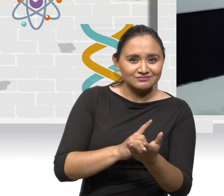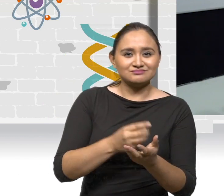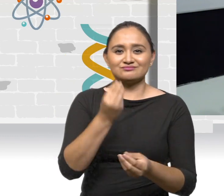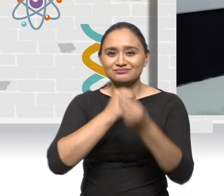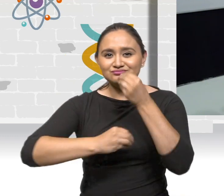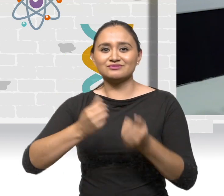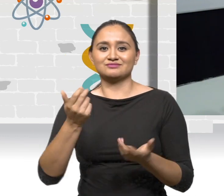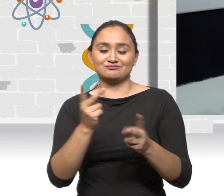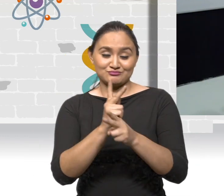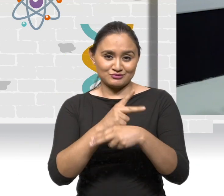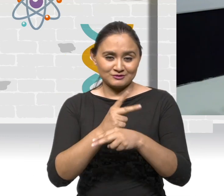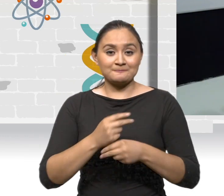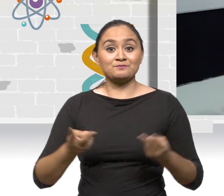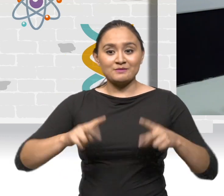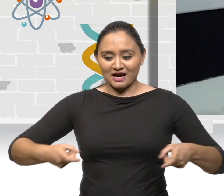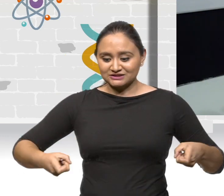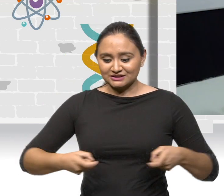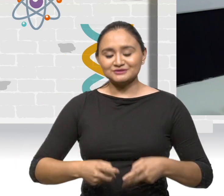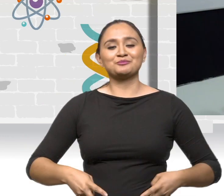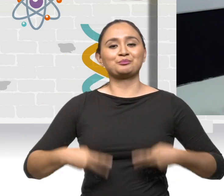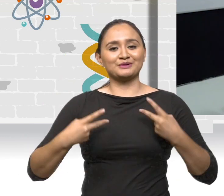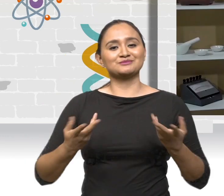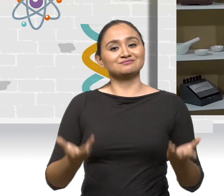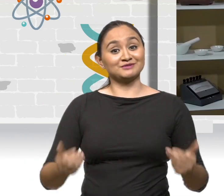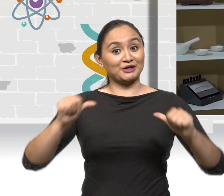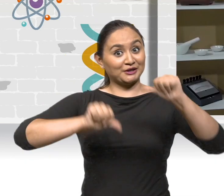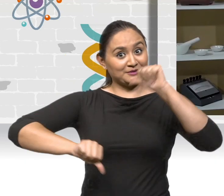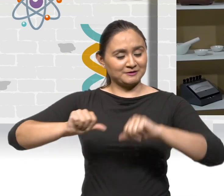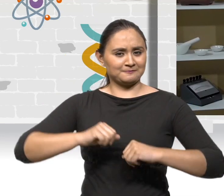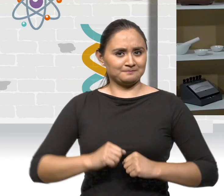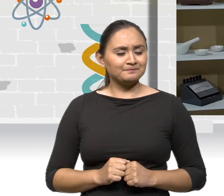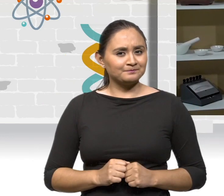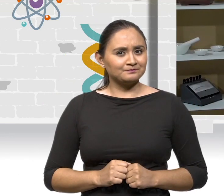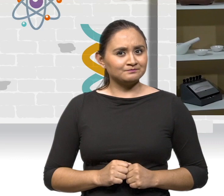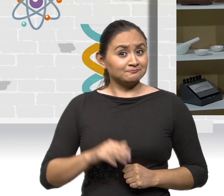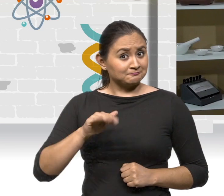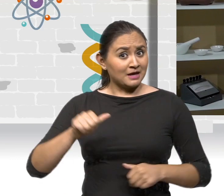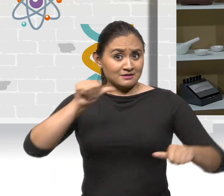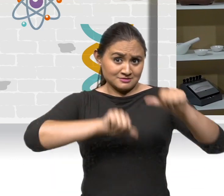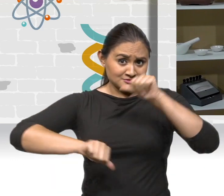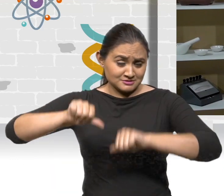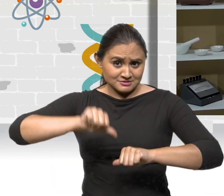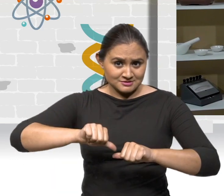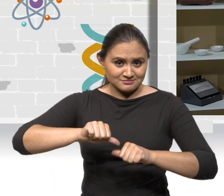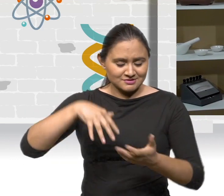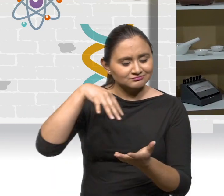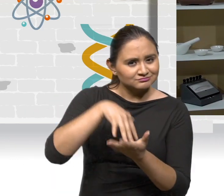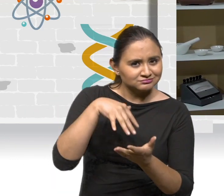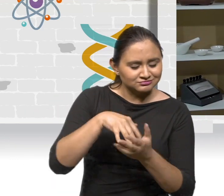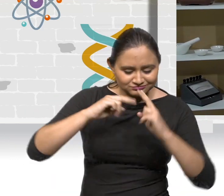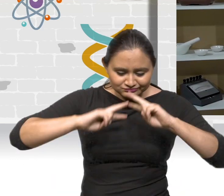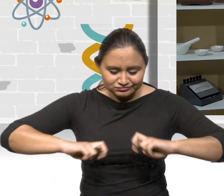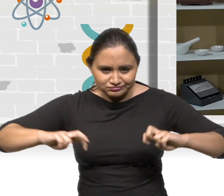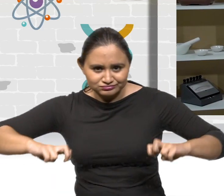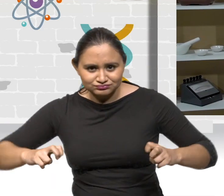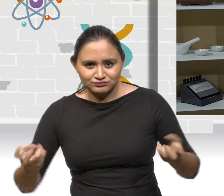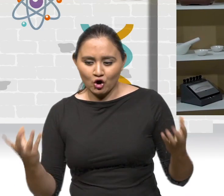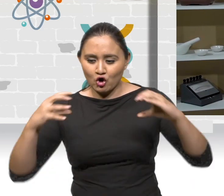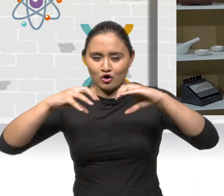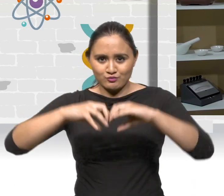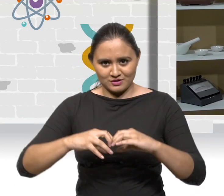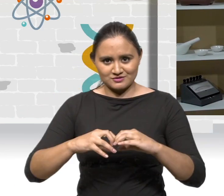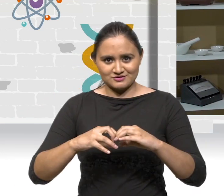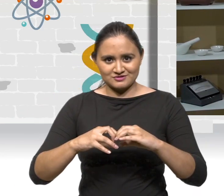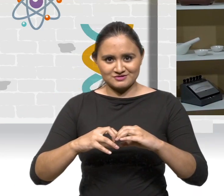producción de alimentos. Además, son parte de los organismos vivos. La química orgánica estudia la composición y las propiedades de los compuestos que